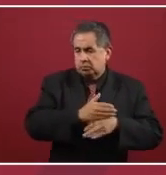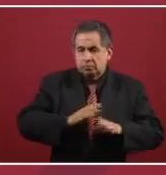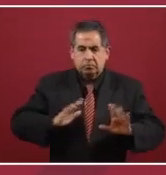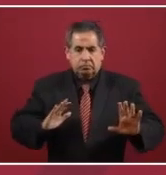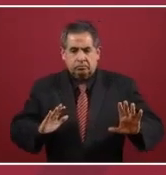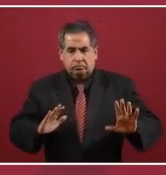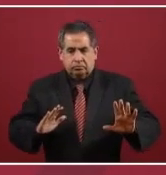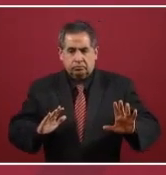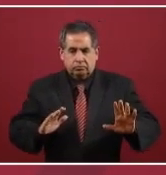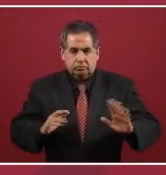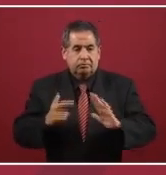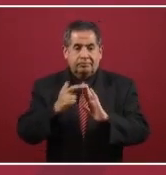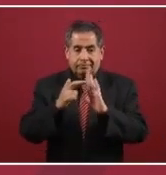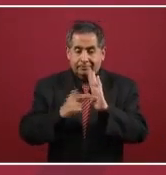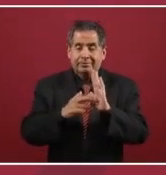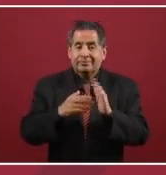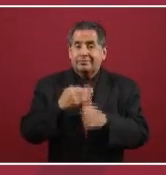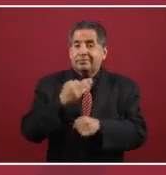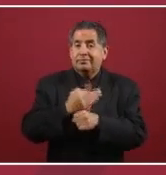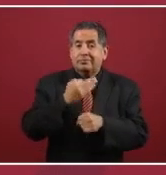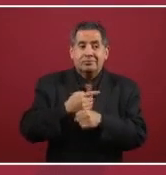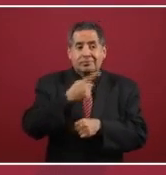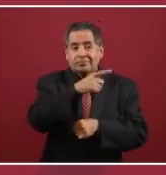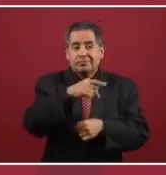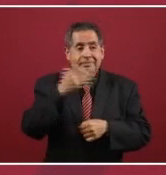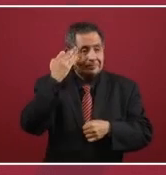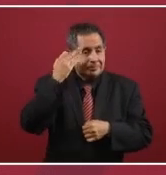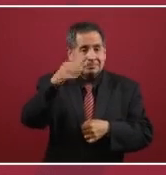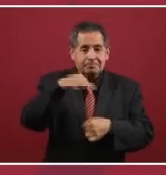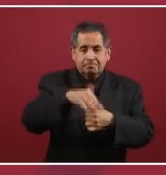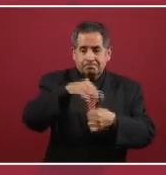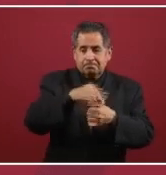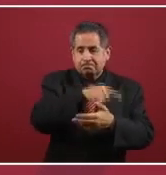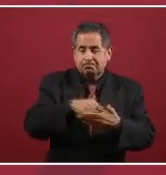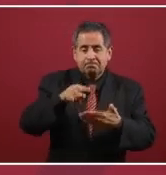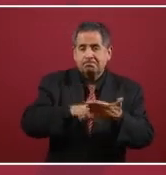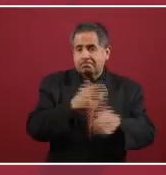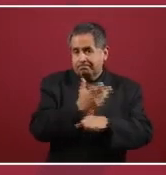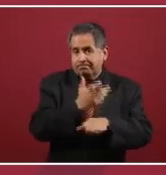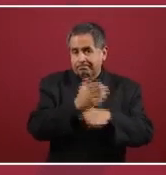Hay procesos electorales en Estados Unidos, hay elecciones,